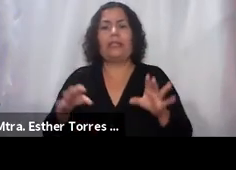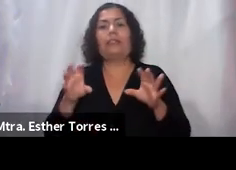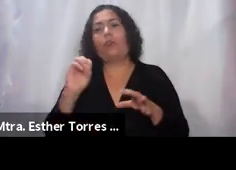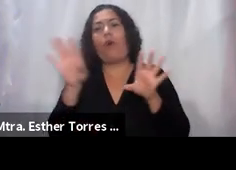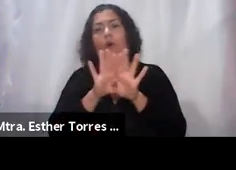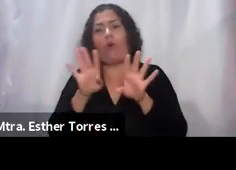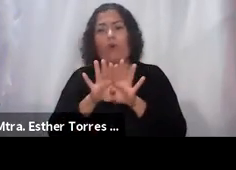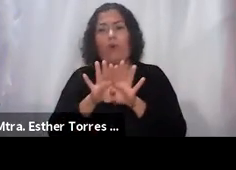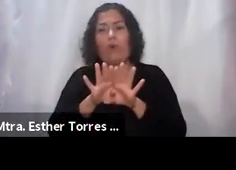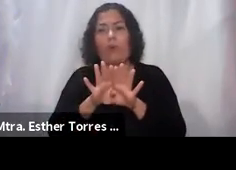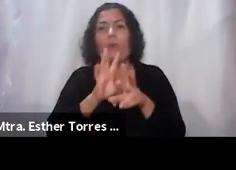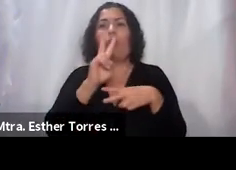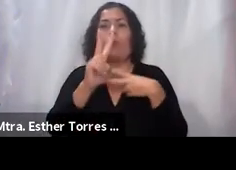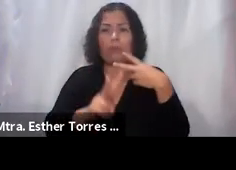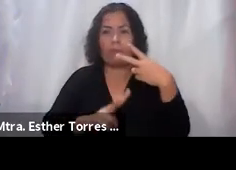De esa calle.